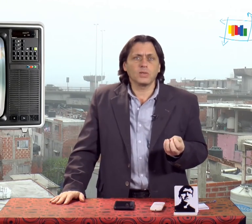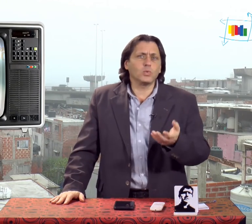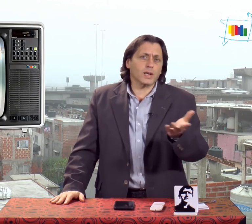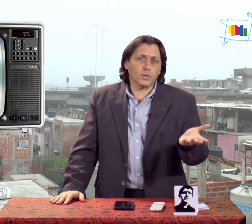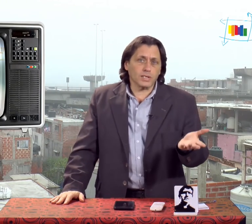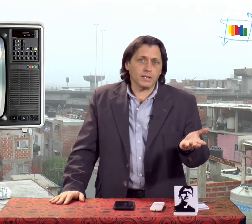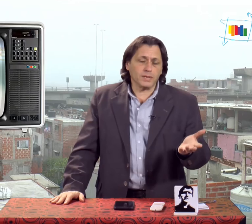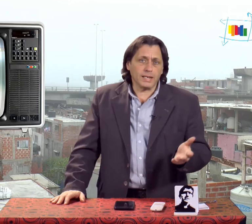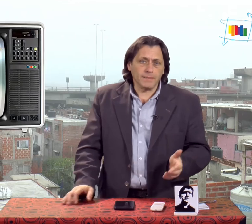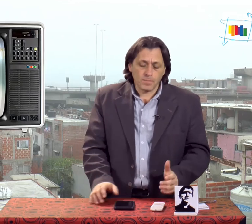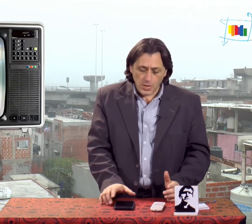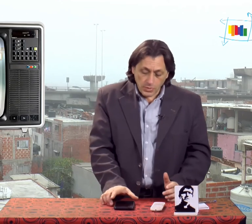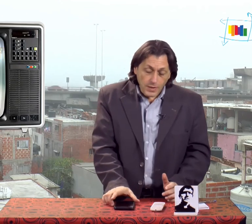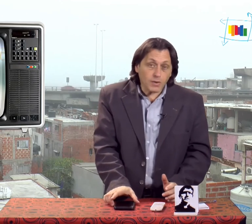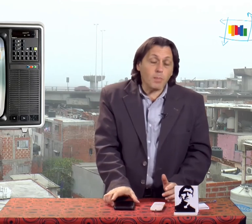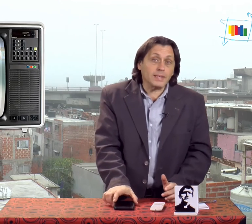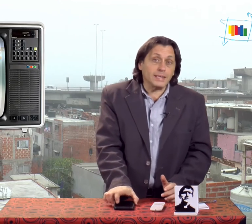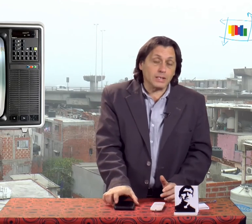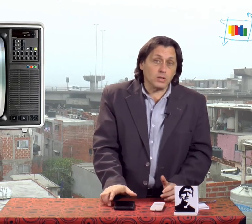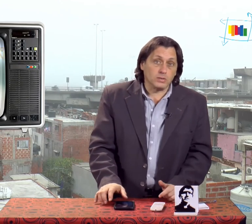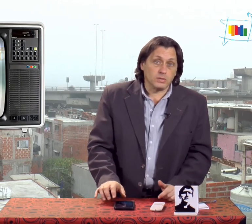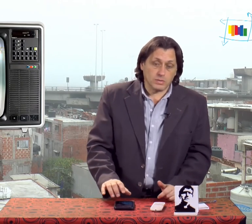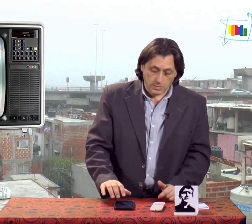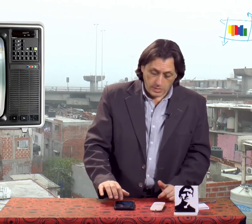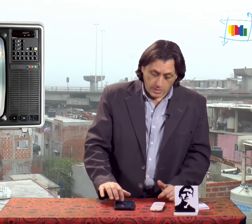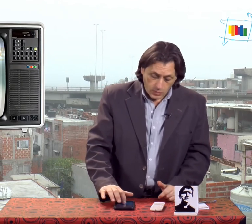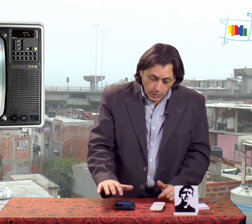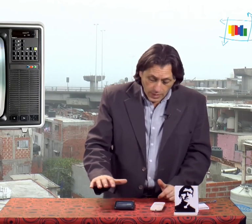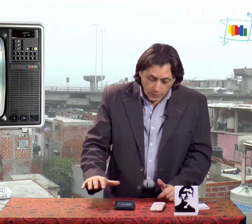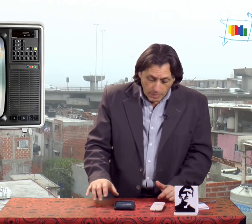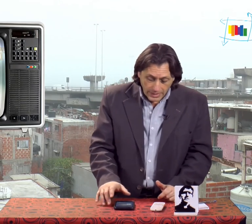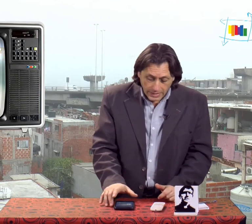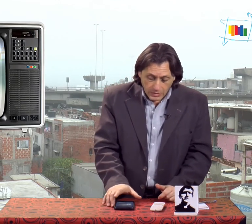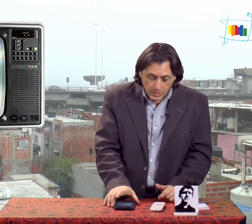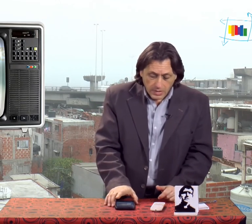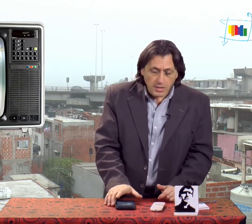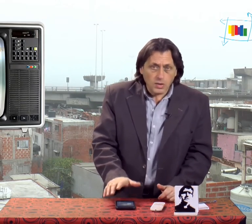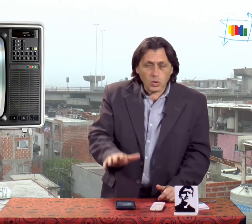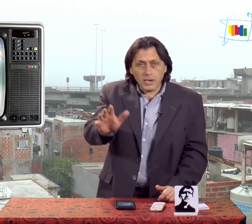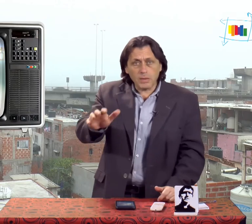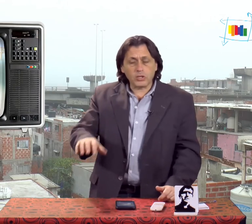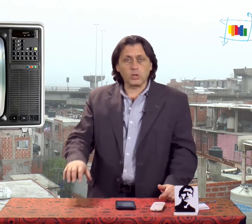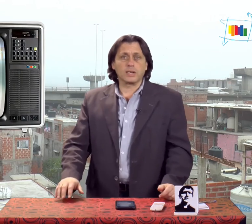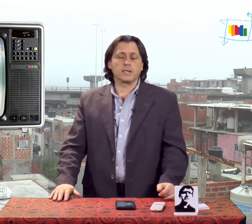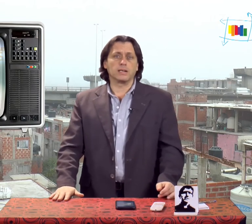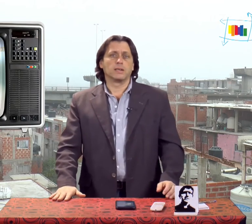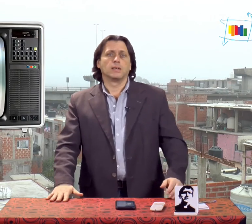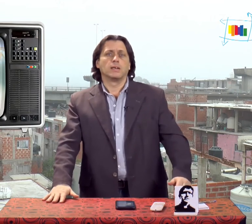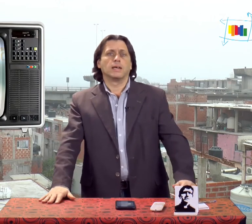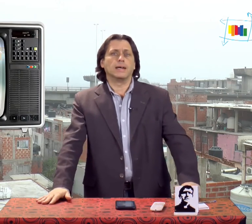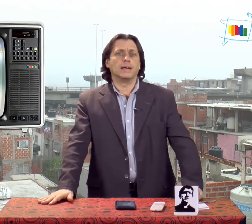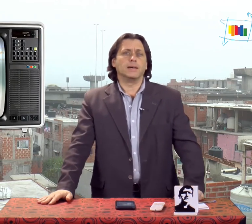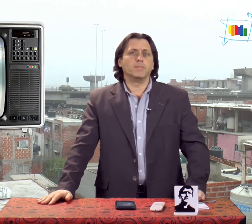estuvo un rato en ese desfile. Desfile que fue patético. Un desfile que fue patético. Hubo miles de personas ayer